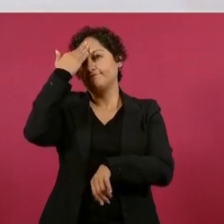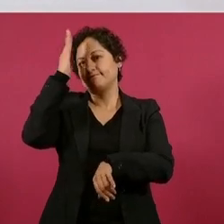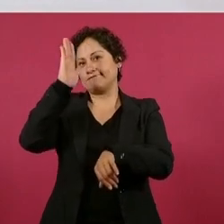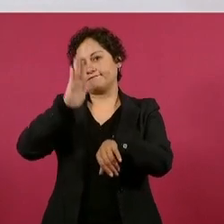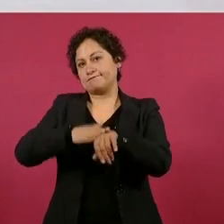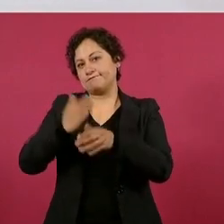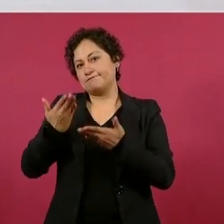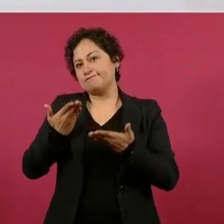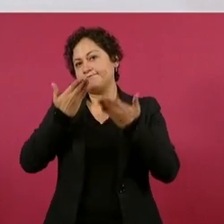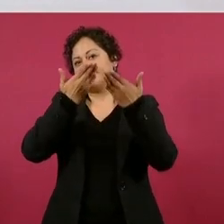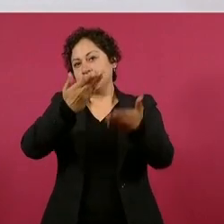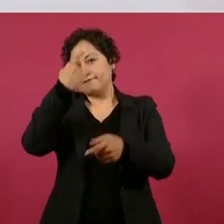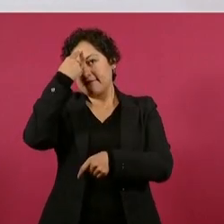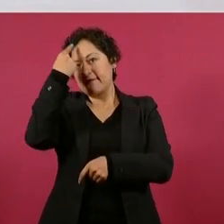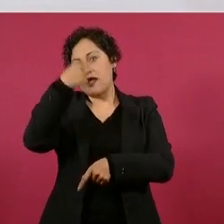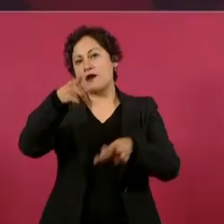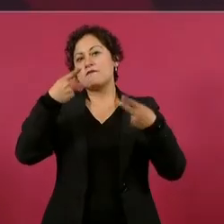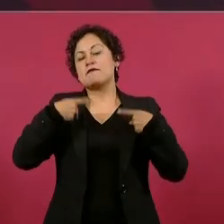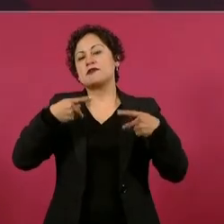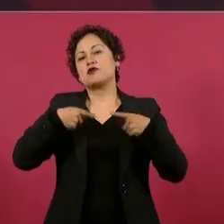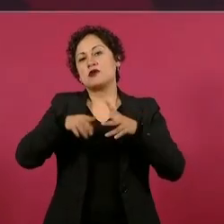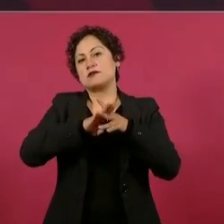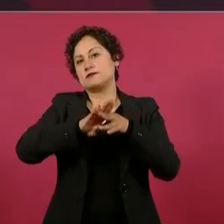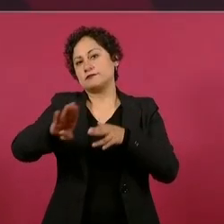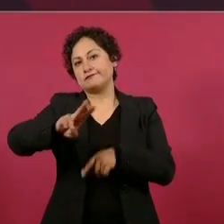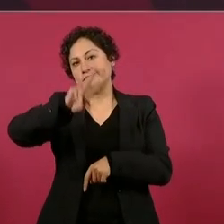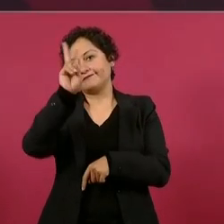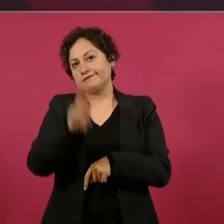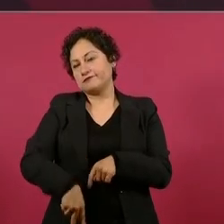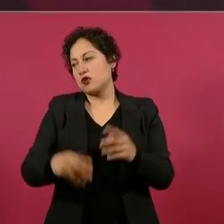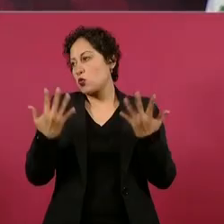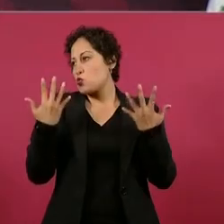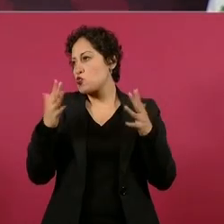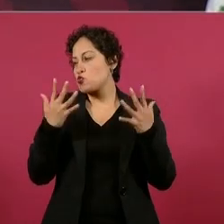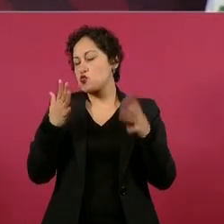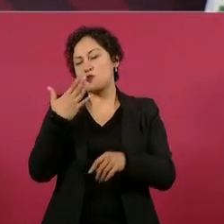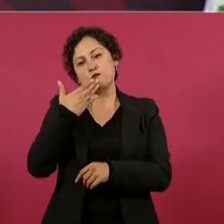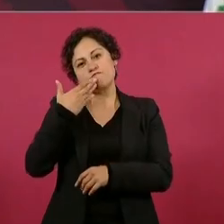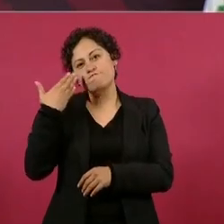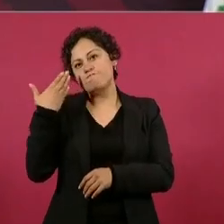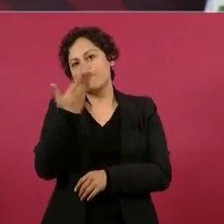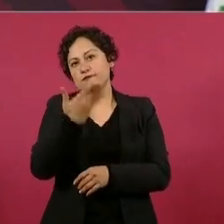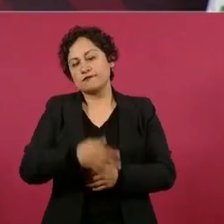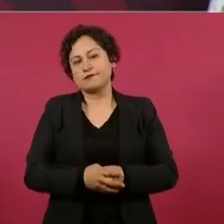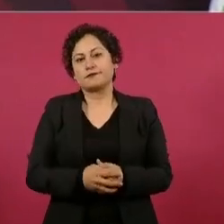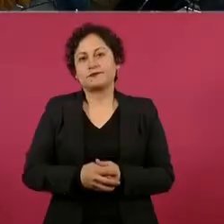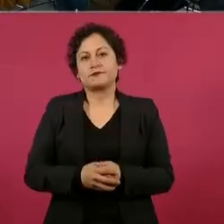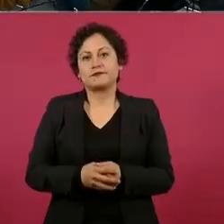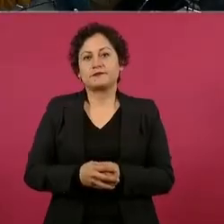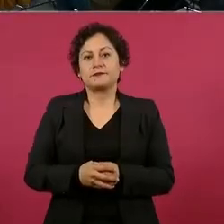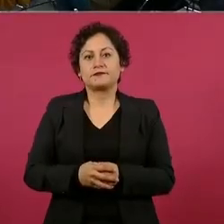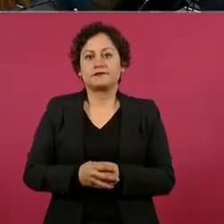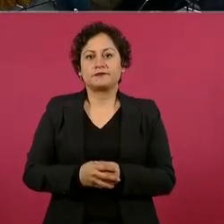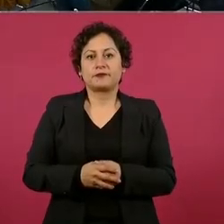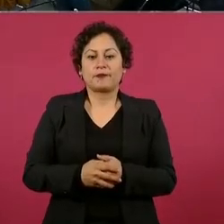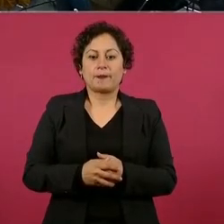los migrantes, bien merecido, bien merecido.